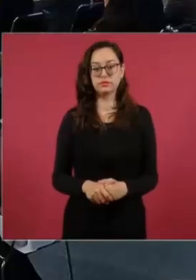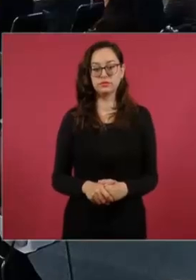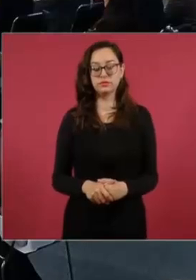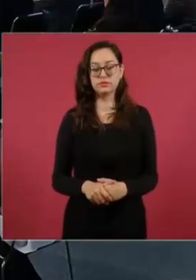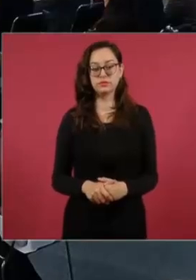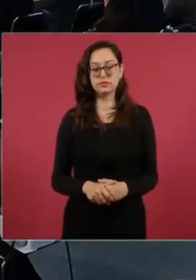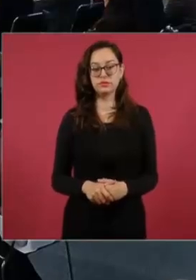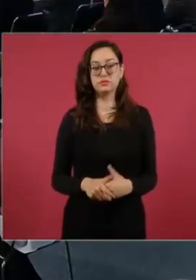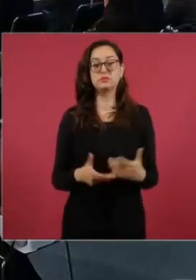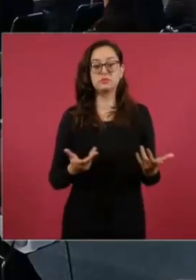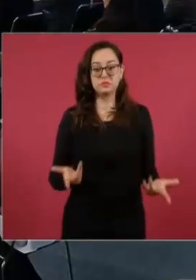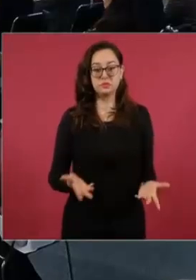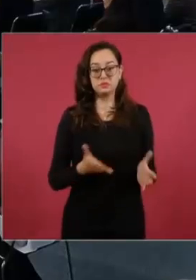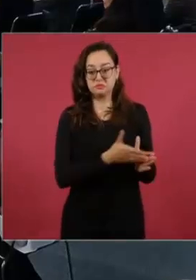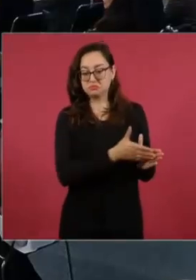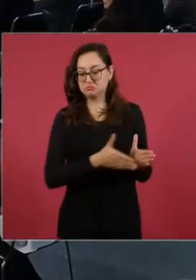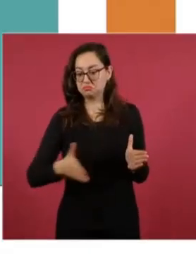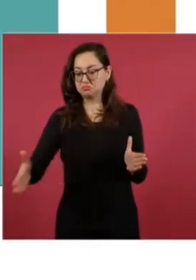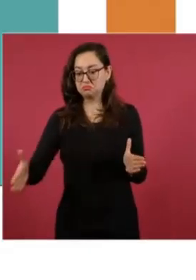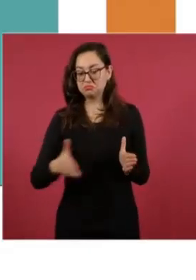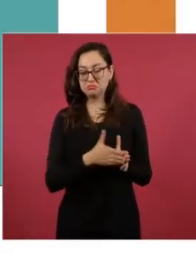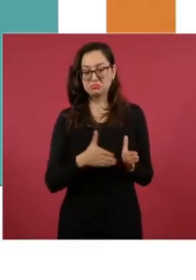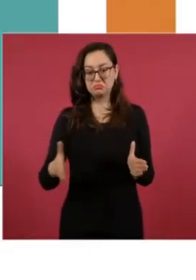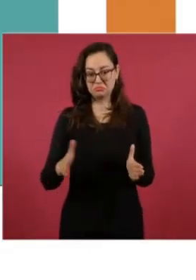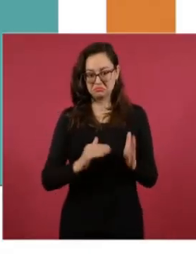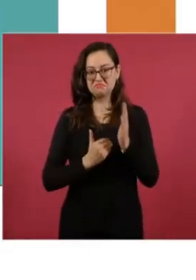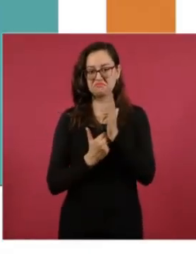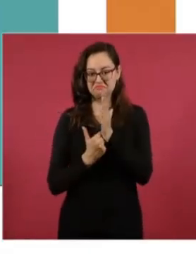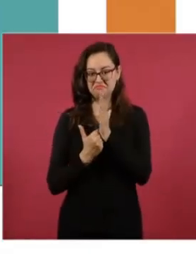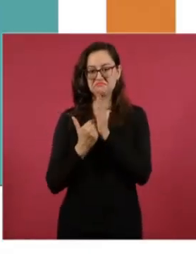Y miren cómo lo levantamos.